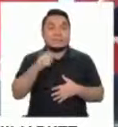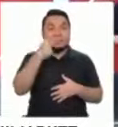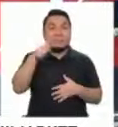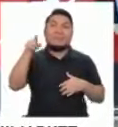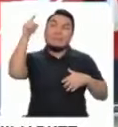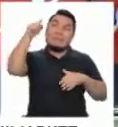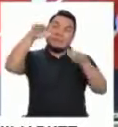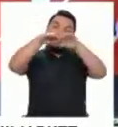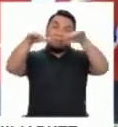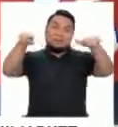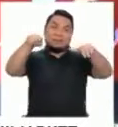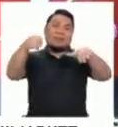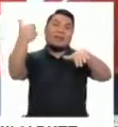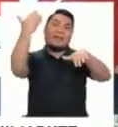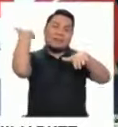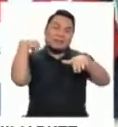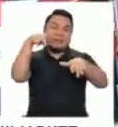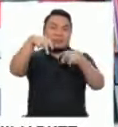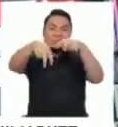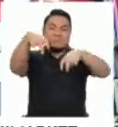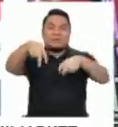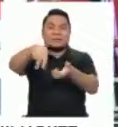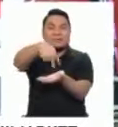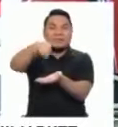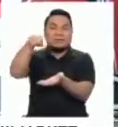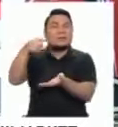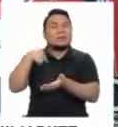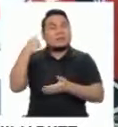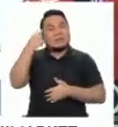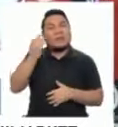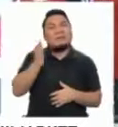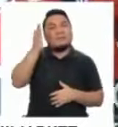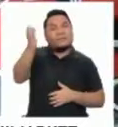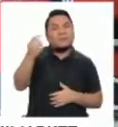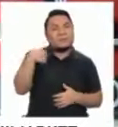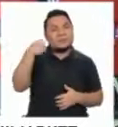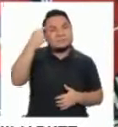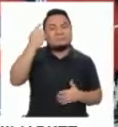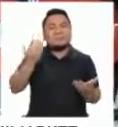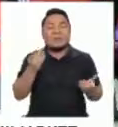que usualmente las drags están acá. Para un futuro lo que tenemos pensado es,